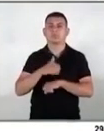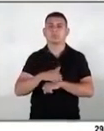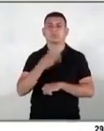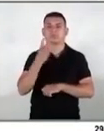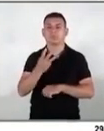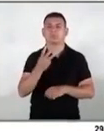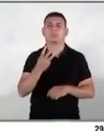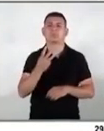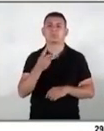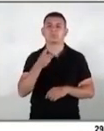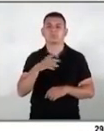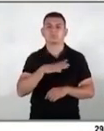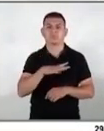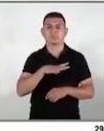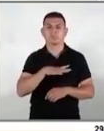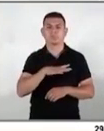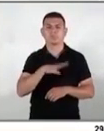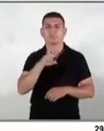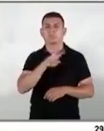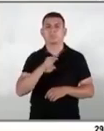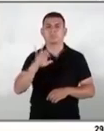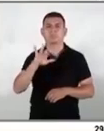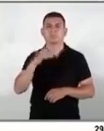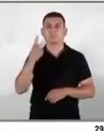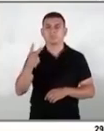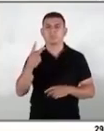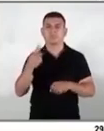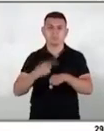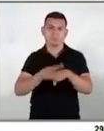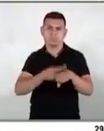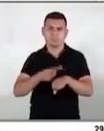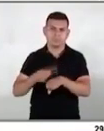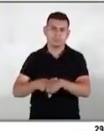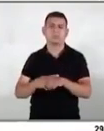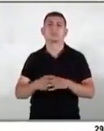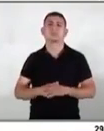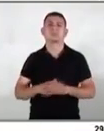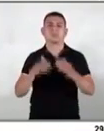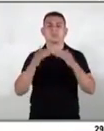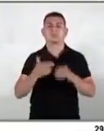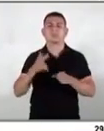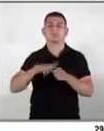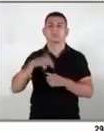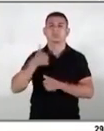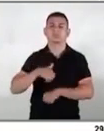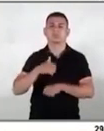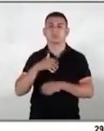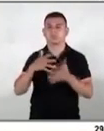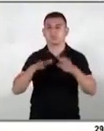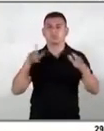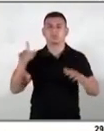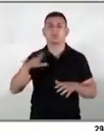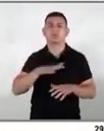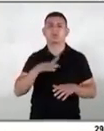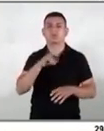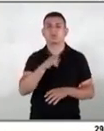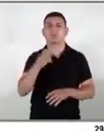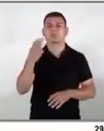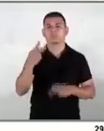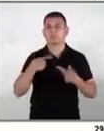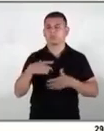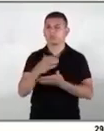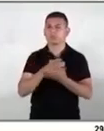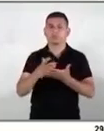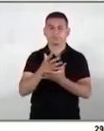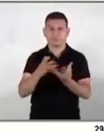número 3 tiene 352 casos recuperados, la jurisdicción de la costa 125